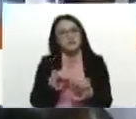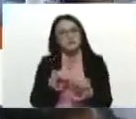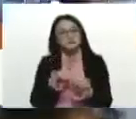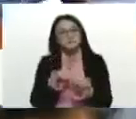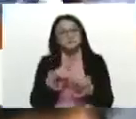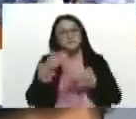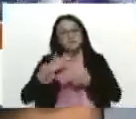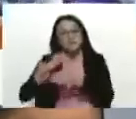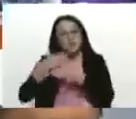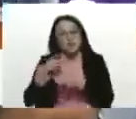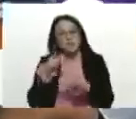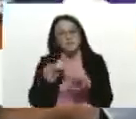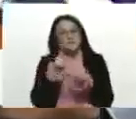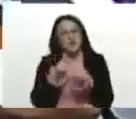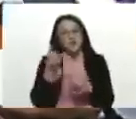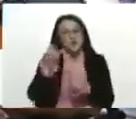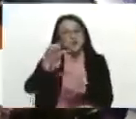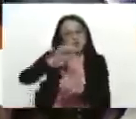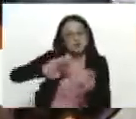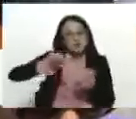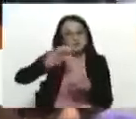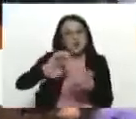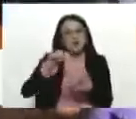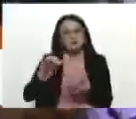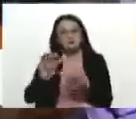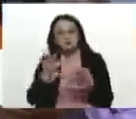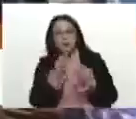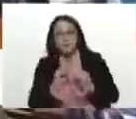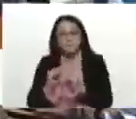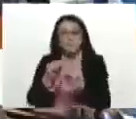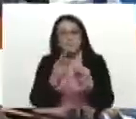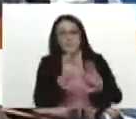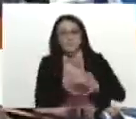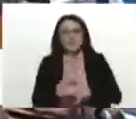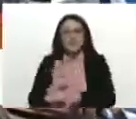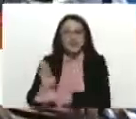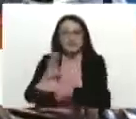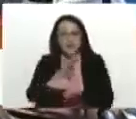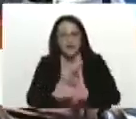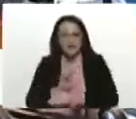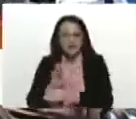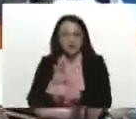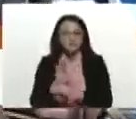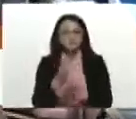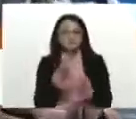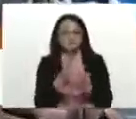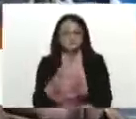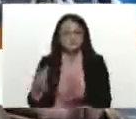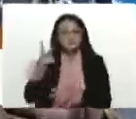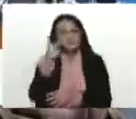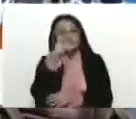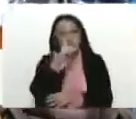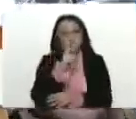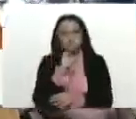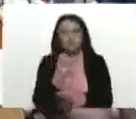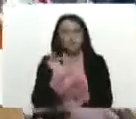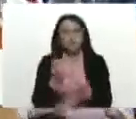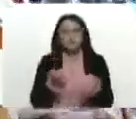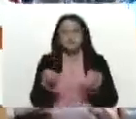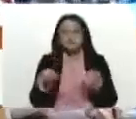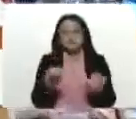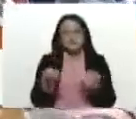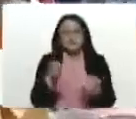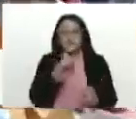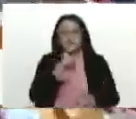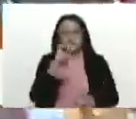los excedentes petroleros se reinvierte para mantener a los pozos mantener la producción etcétera durante dos años no había no alcanzaba para que